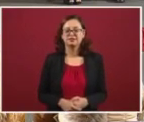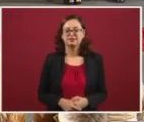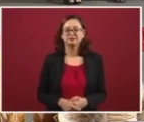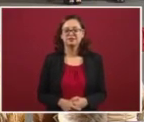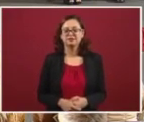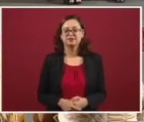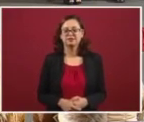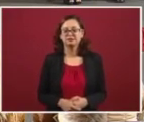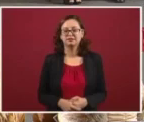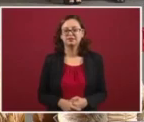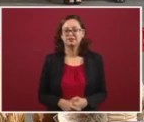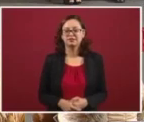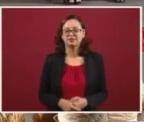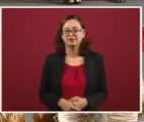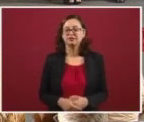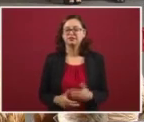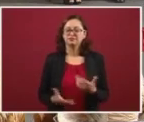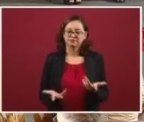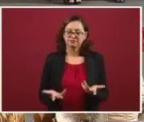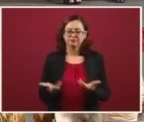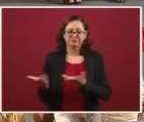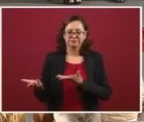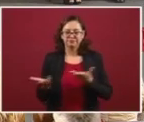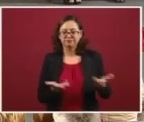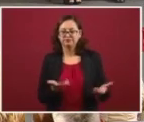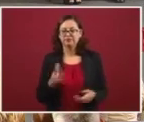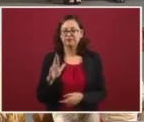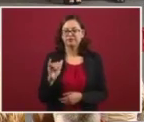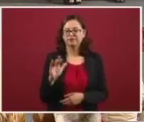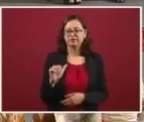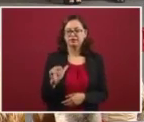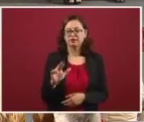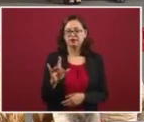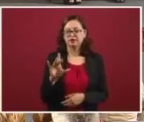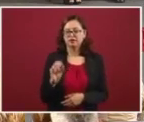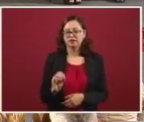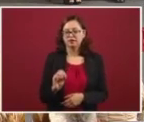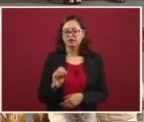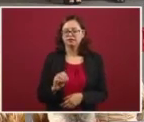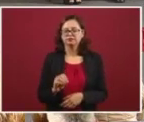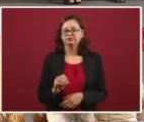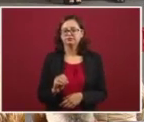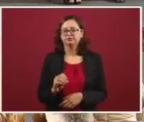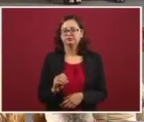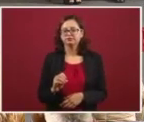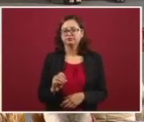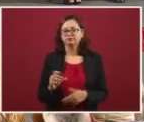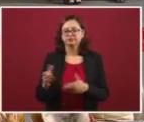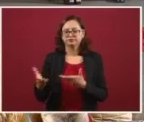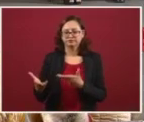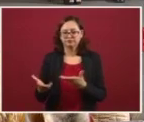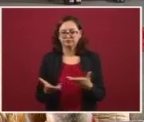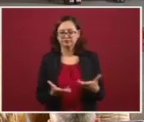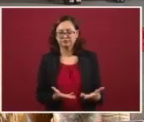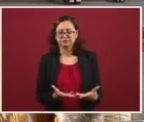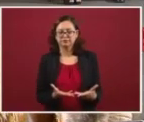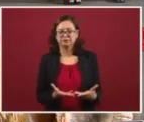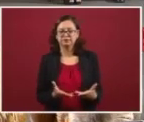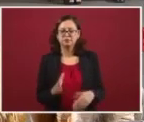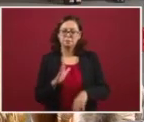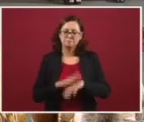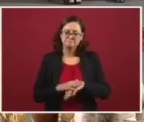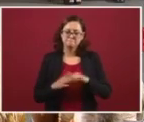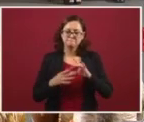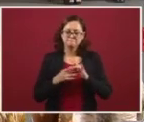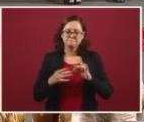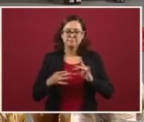si les parece, le damos la palabra al maestro Ricardo para que nos hable de esto y